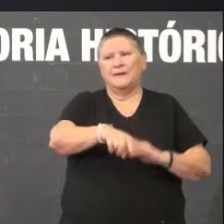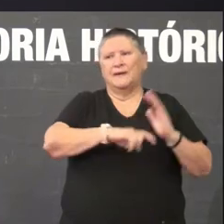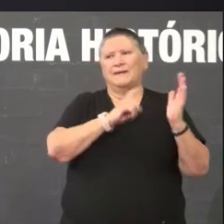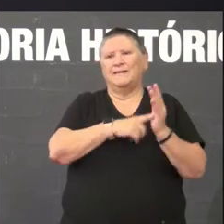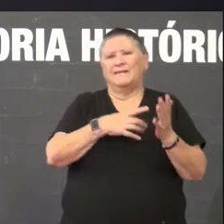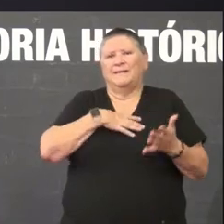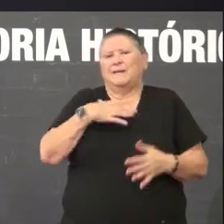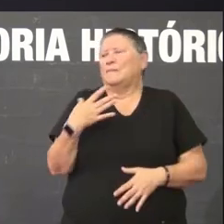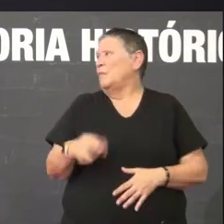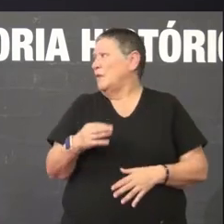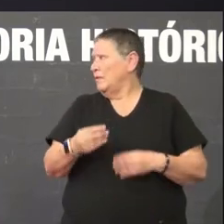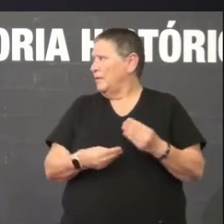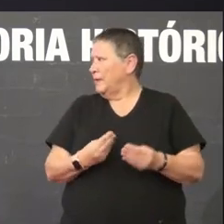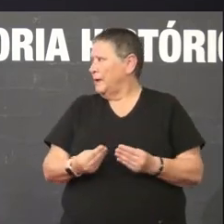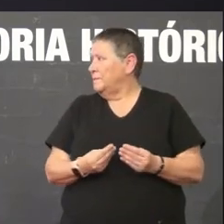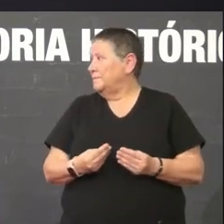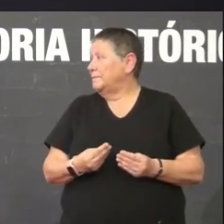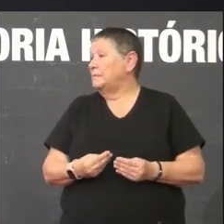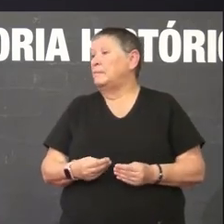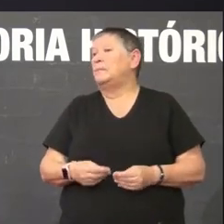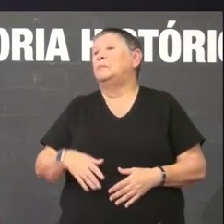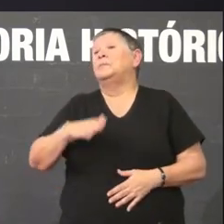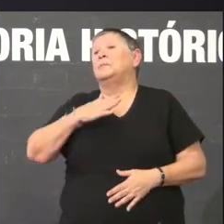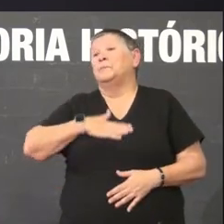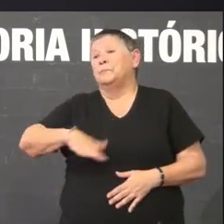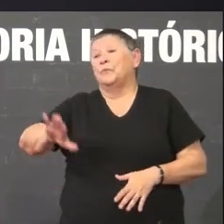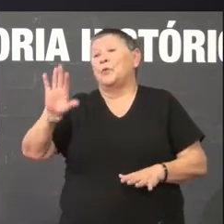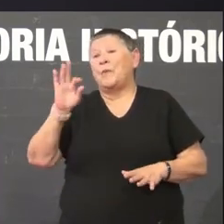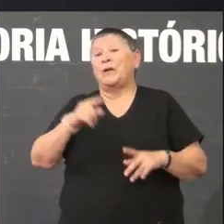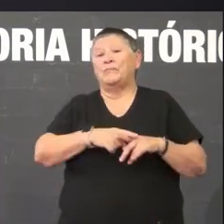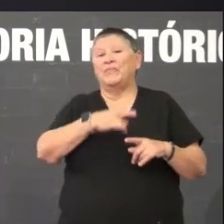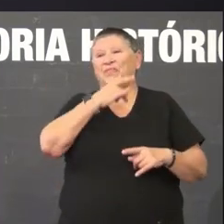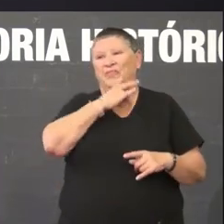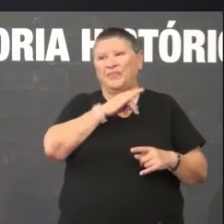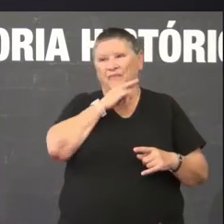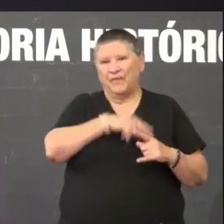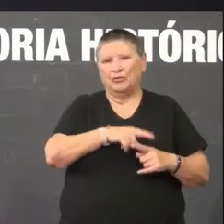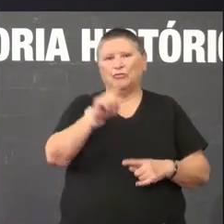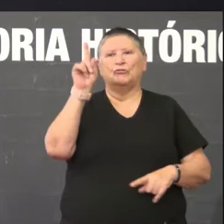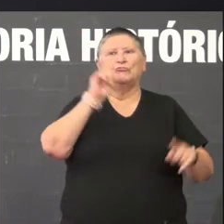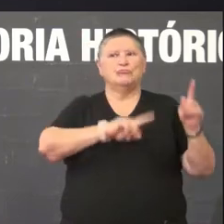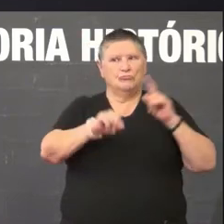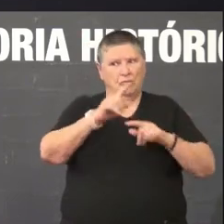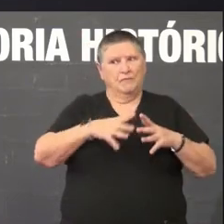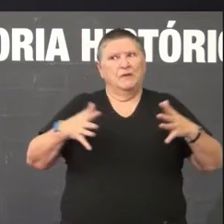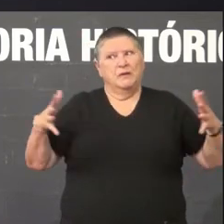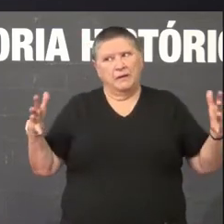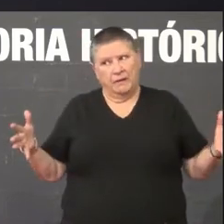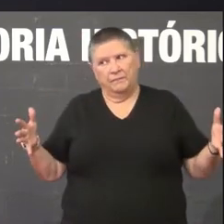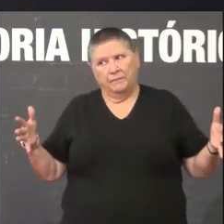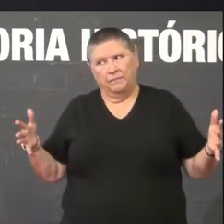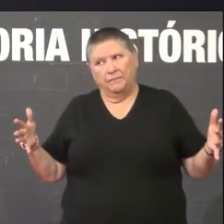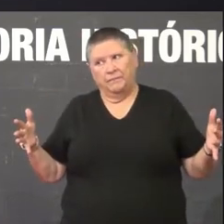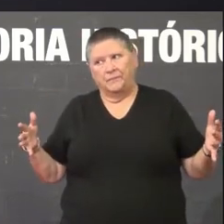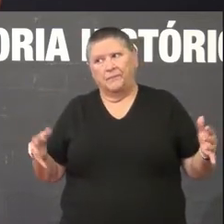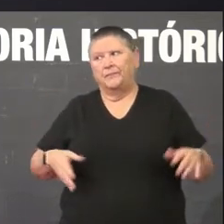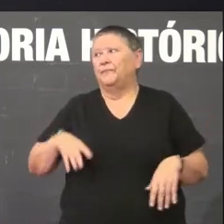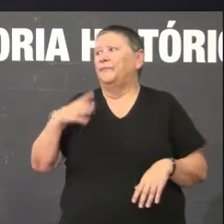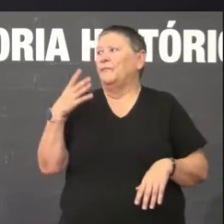salir. Afortunadamente, con muchos defectos, con grandes problemas, con